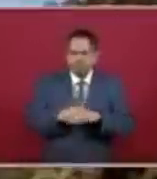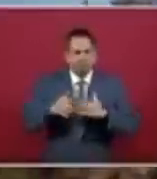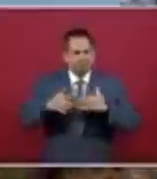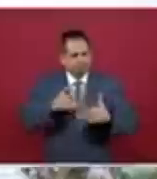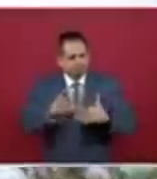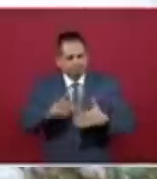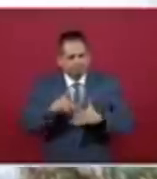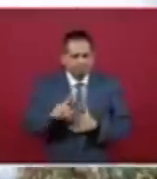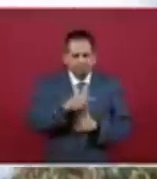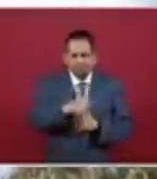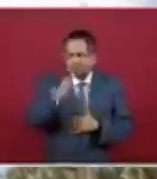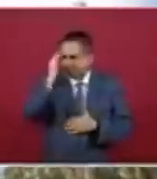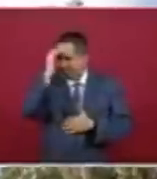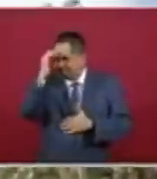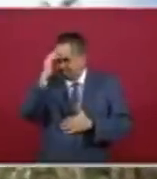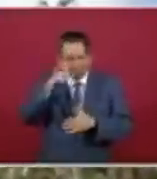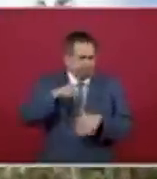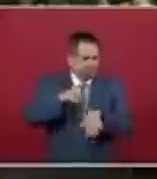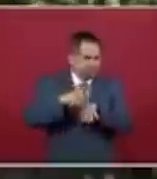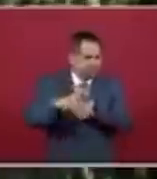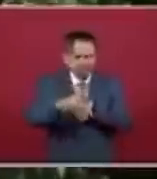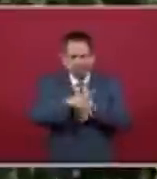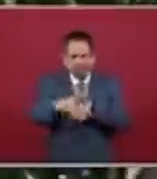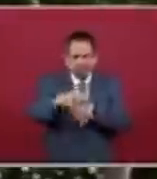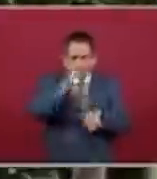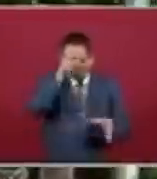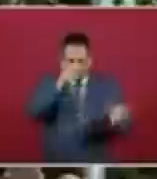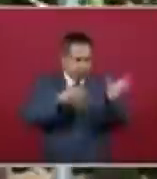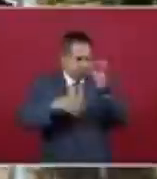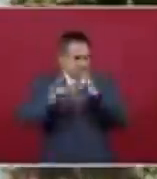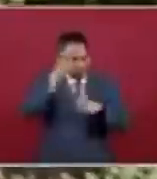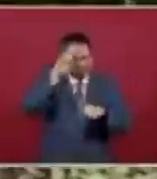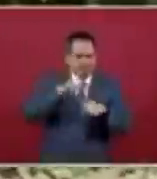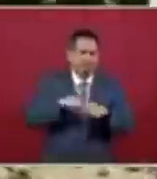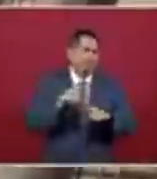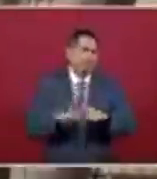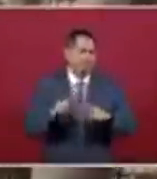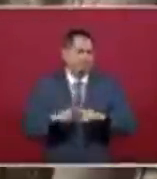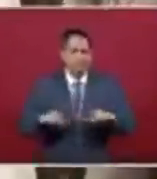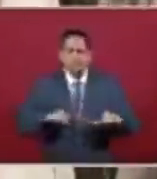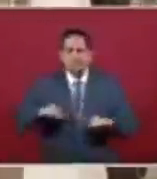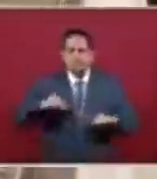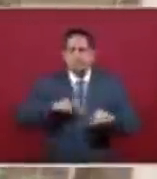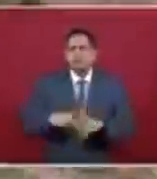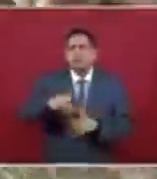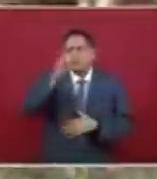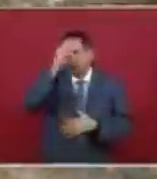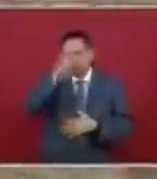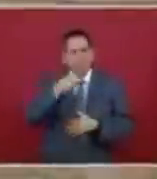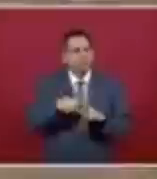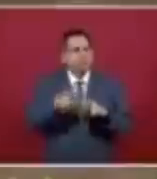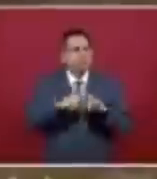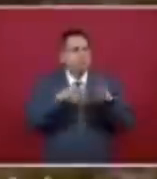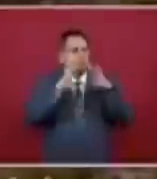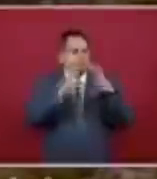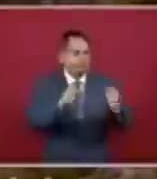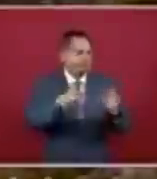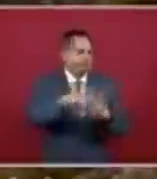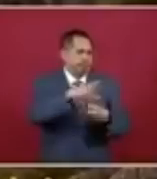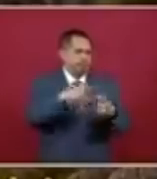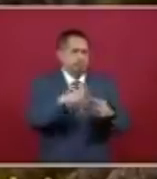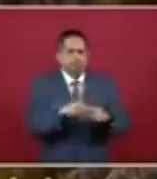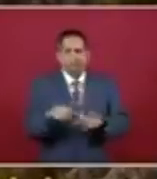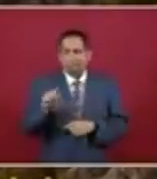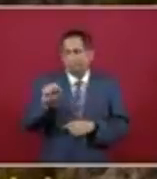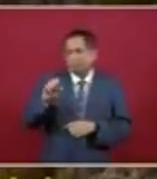interpretativos, terrestres, marinos y culturales, desarrollo de actividades didácticas en granjas autosustentables. La